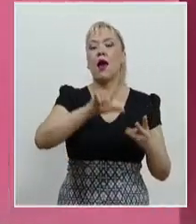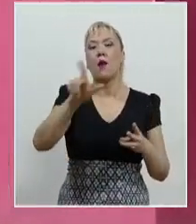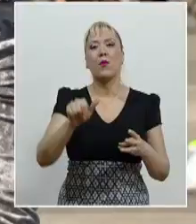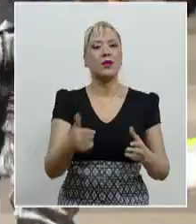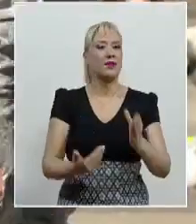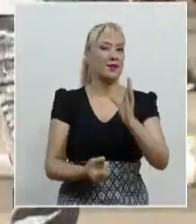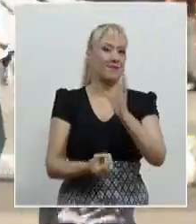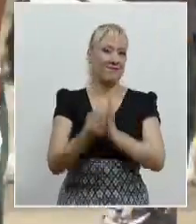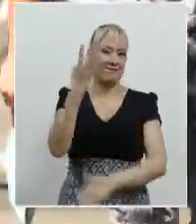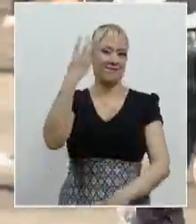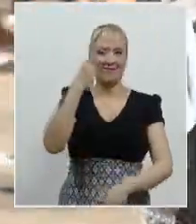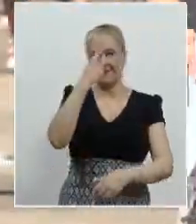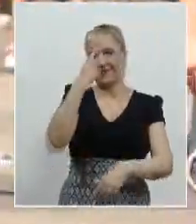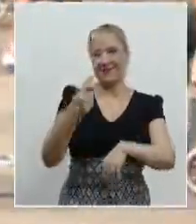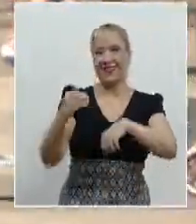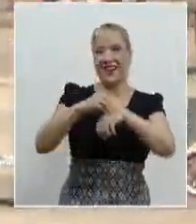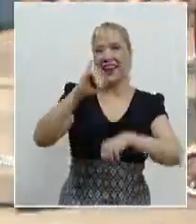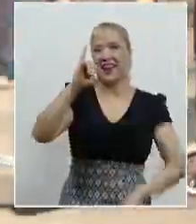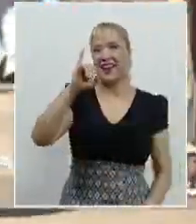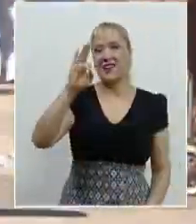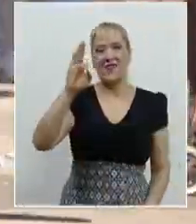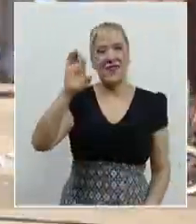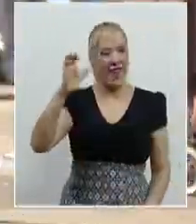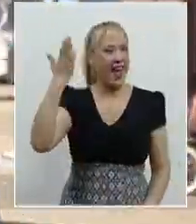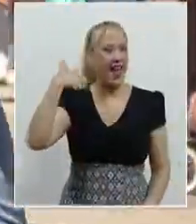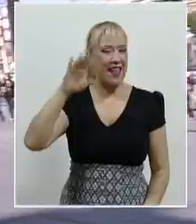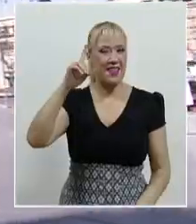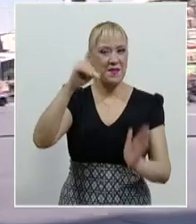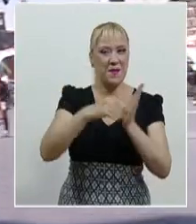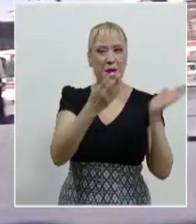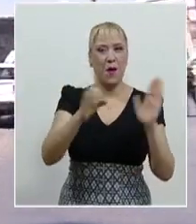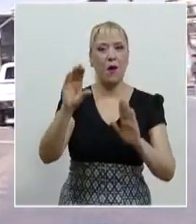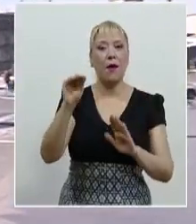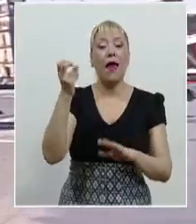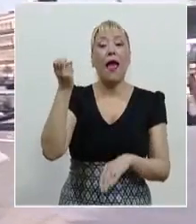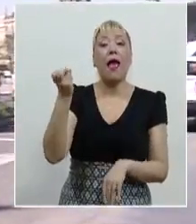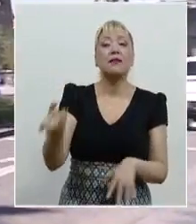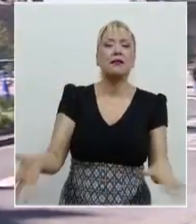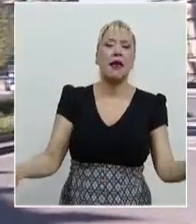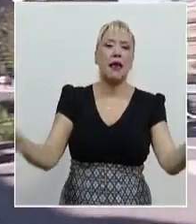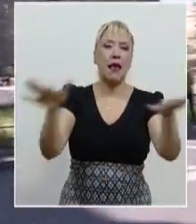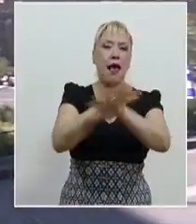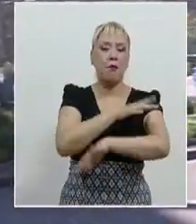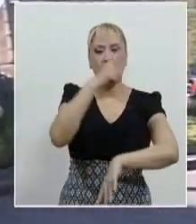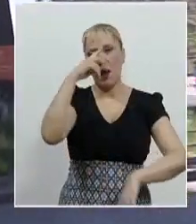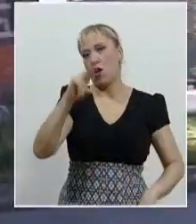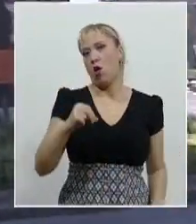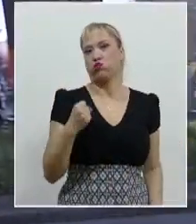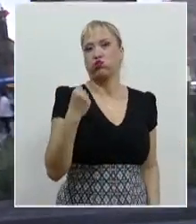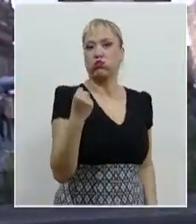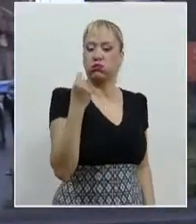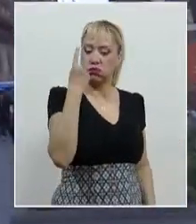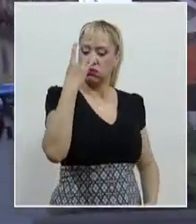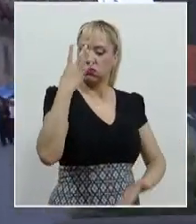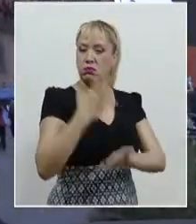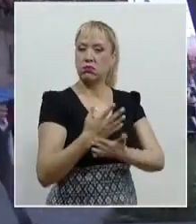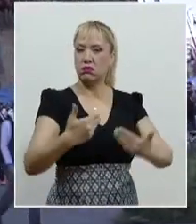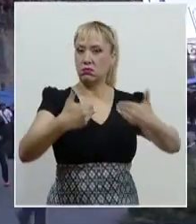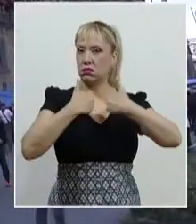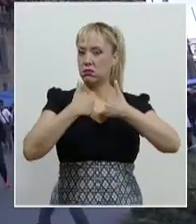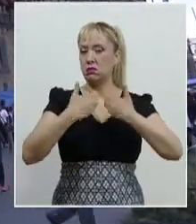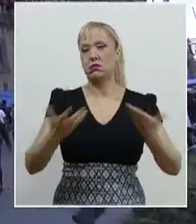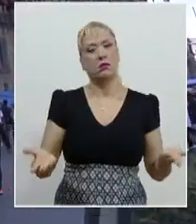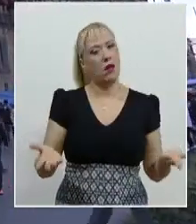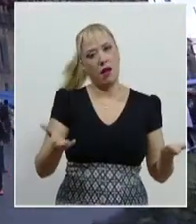ahora INE, en 1990, lo que permitió una nueva configuración institucional y mayores contrapesos al